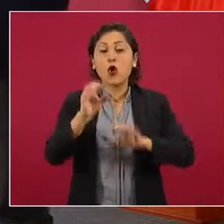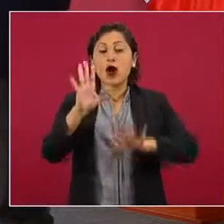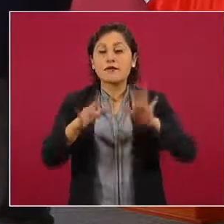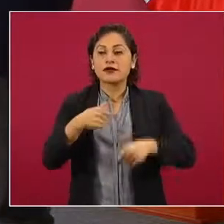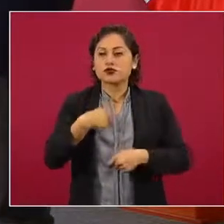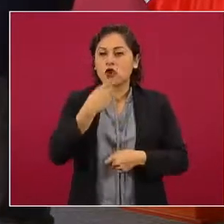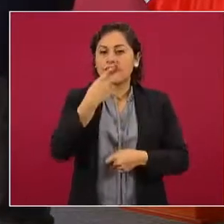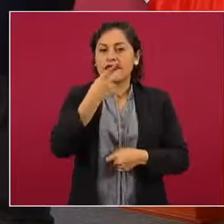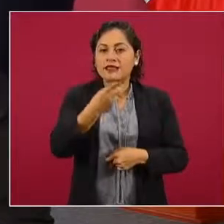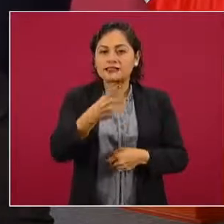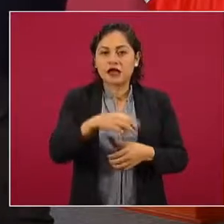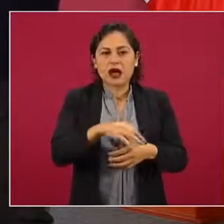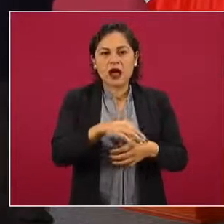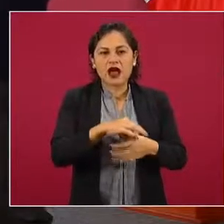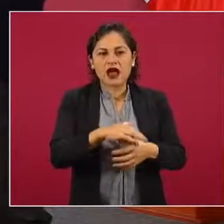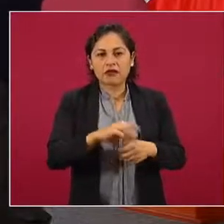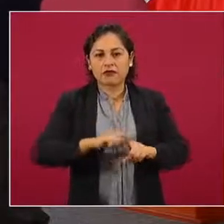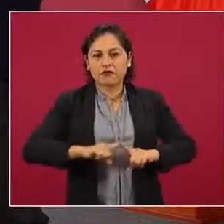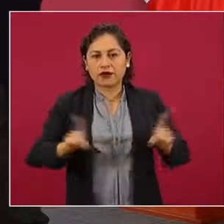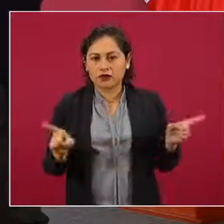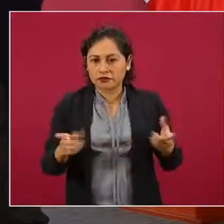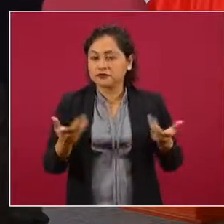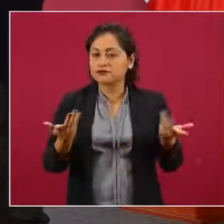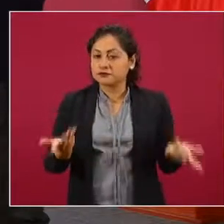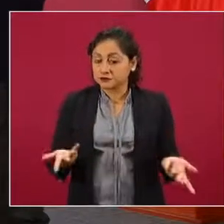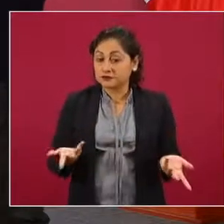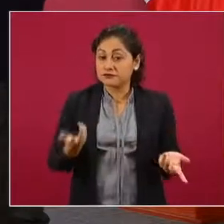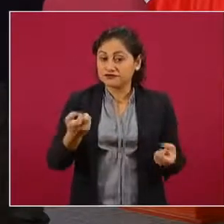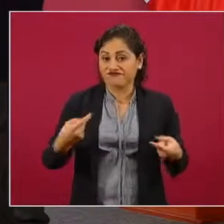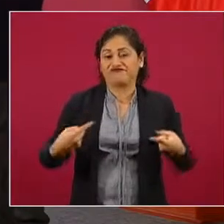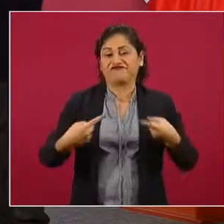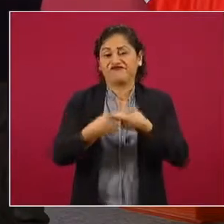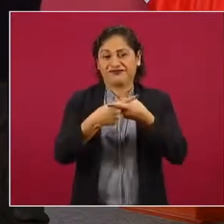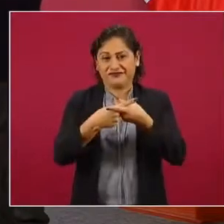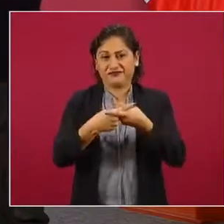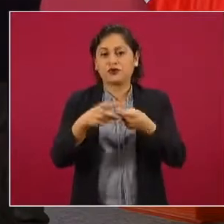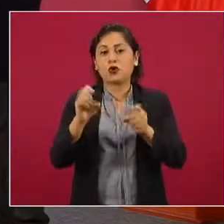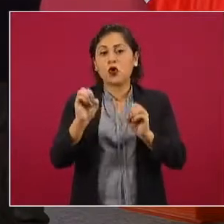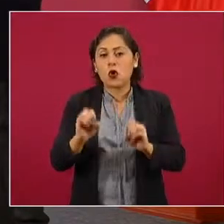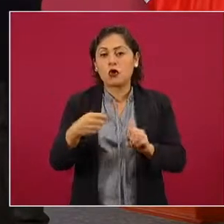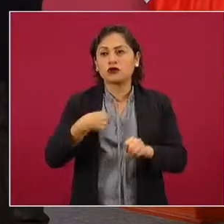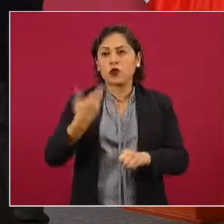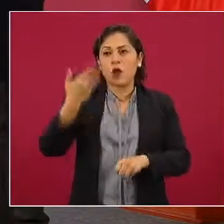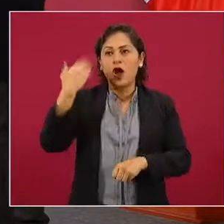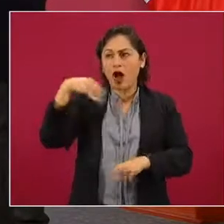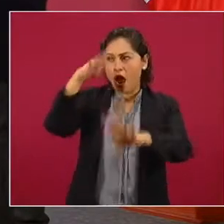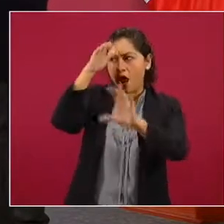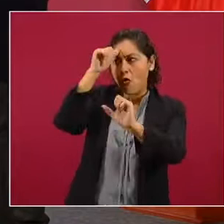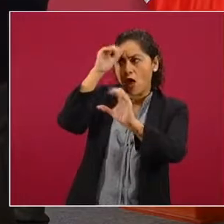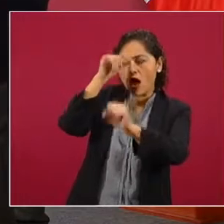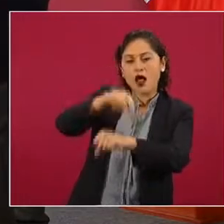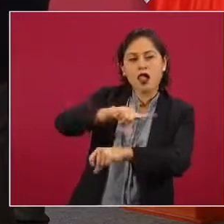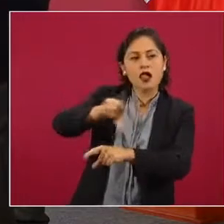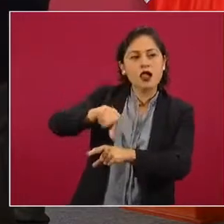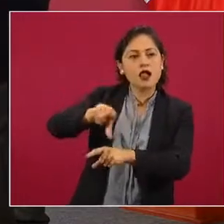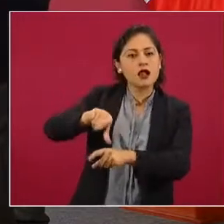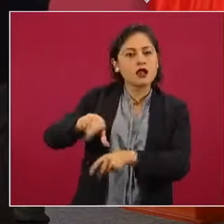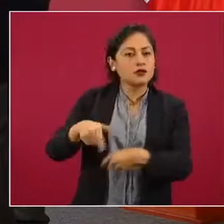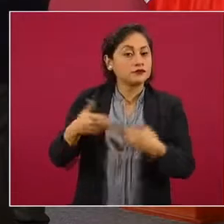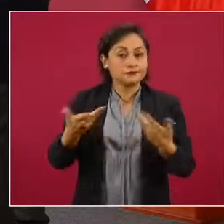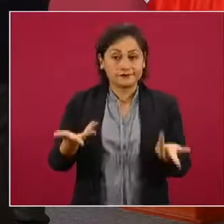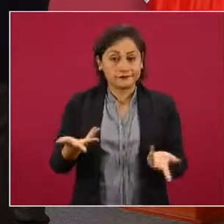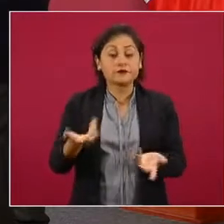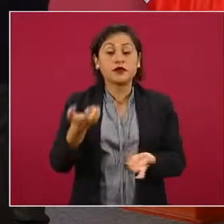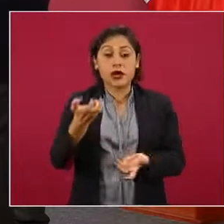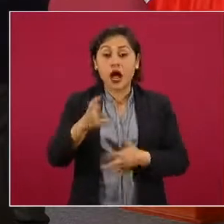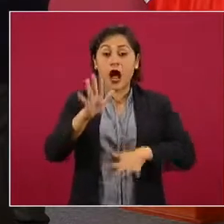contrario, es decir, faltar a un compromiso adquirido. Existe la traición a la palabra propia